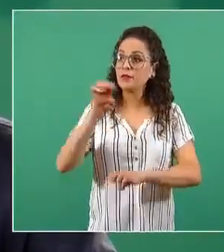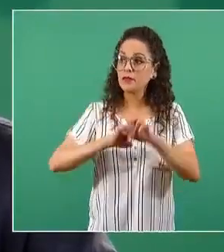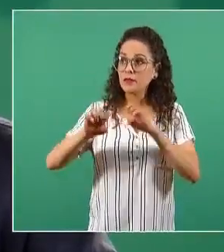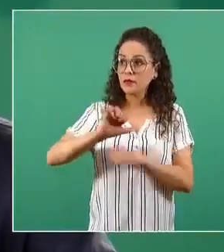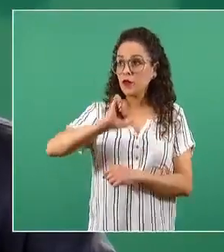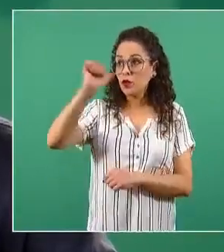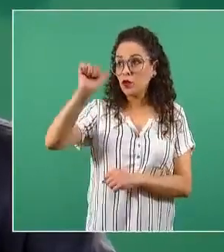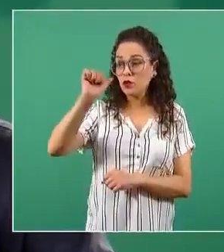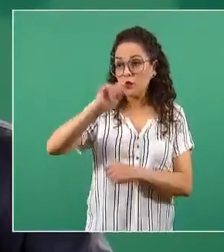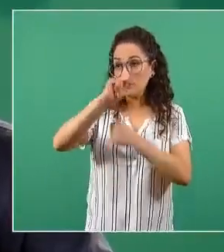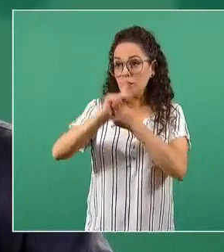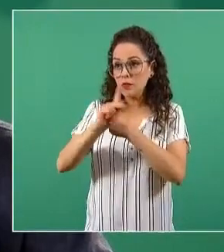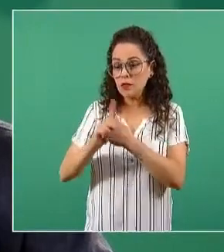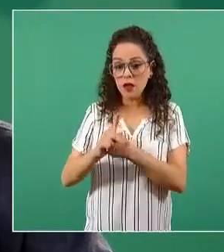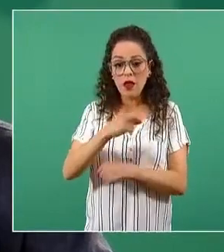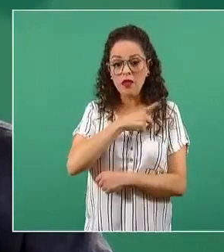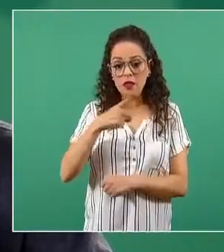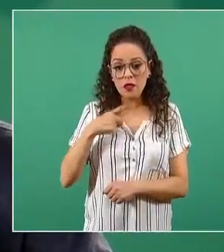hacer cada año.